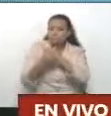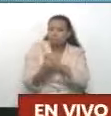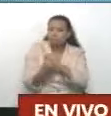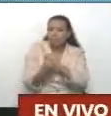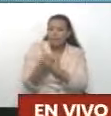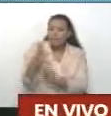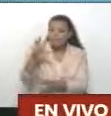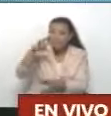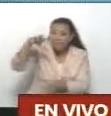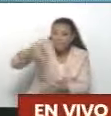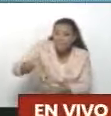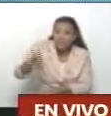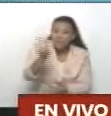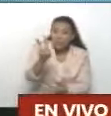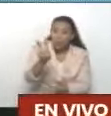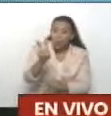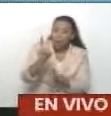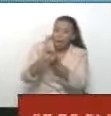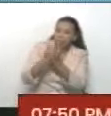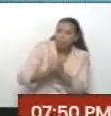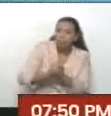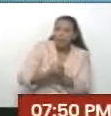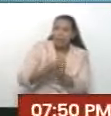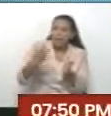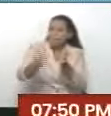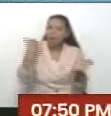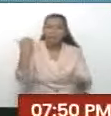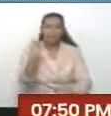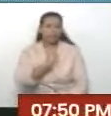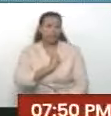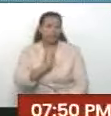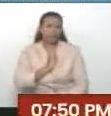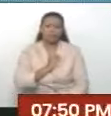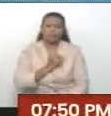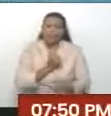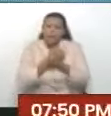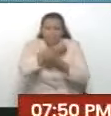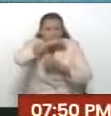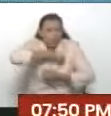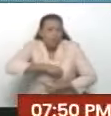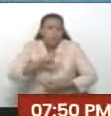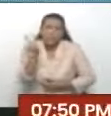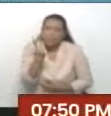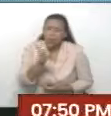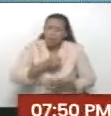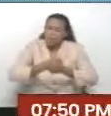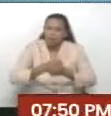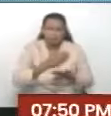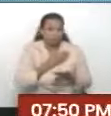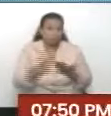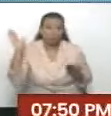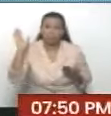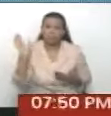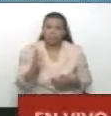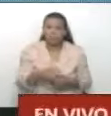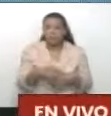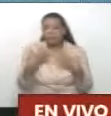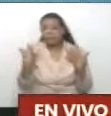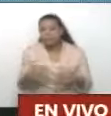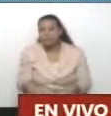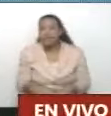destruirnos espiritualmente, quitarnos la identidad, quitarnos el amor por lo nuestro. y una